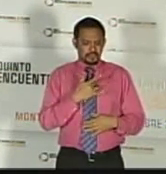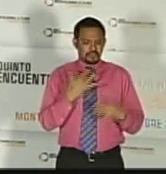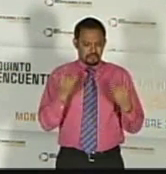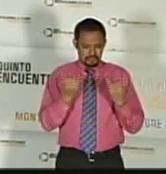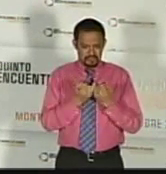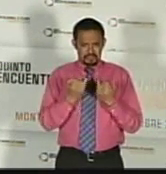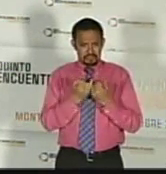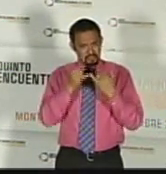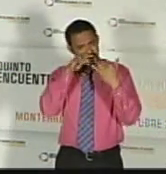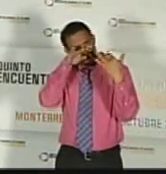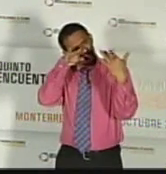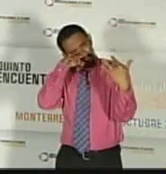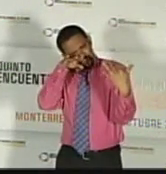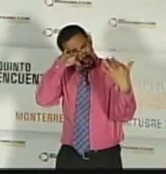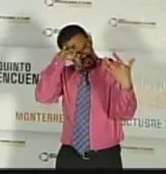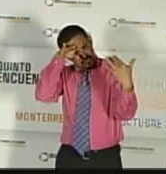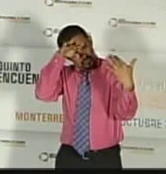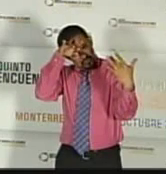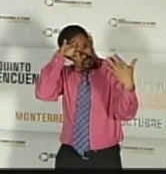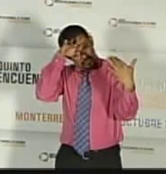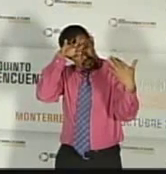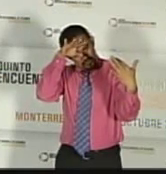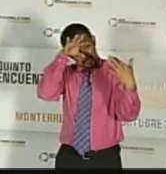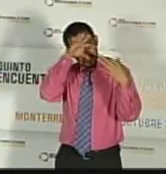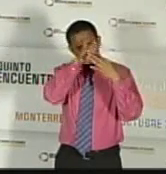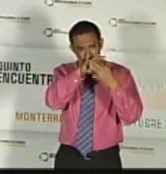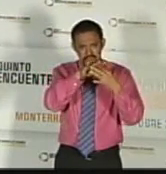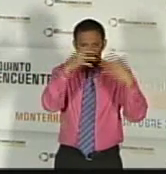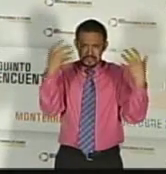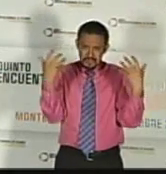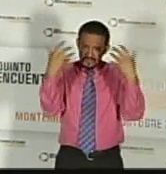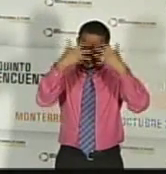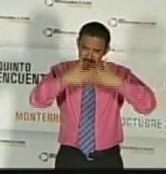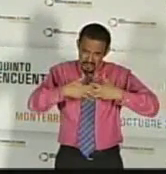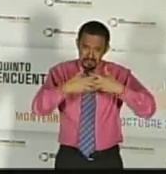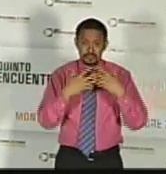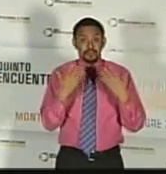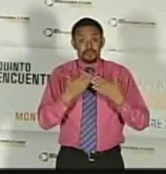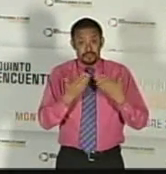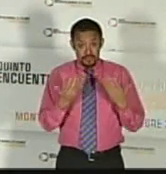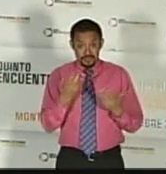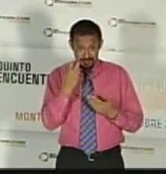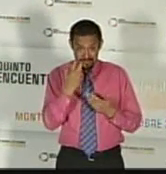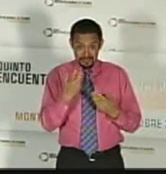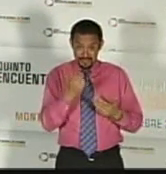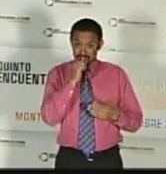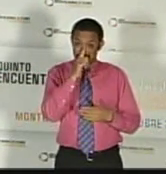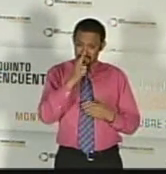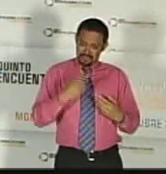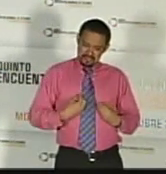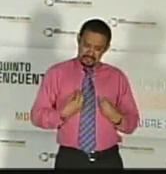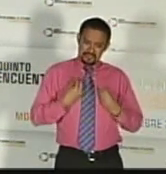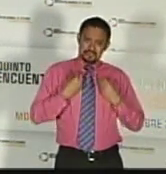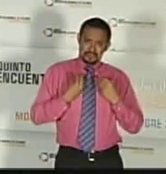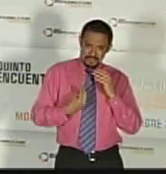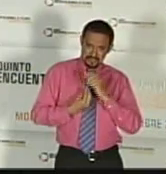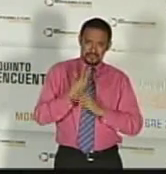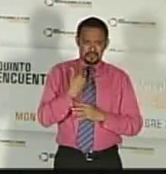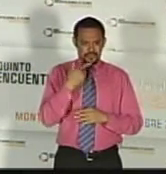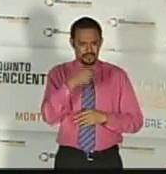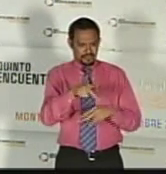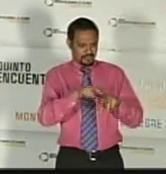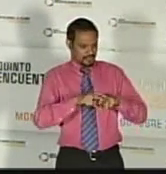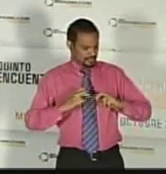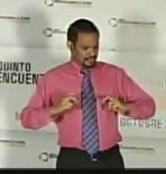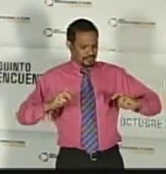este impulso, una comunión de almas pioneras, y empezamos a sentir aquí mismo, en este mismo salón,